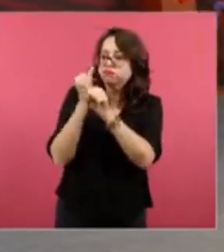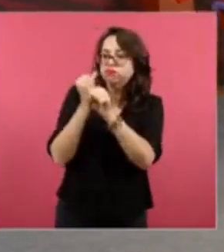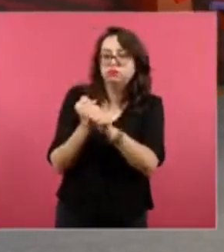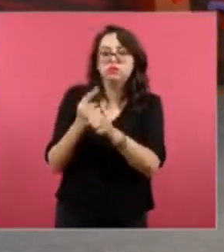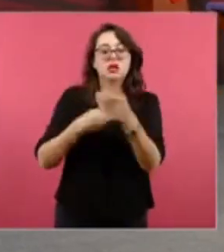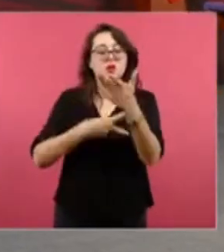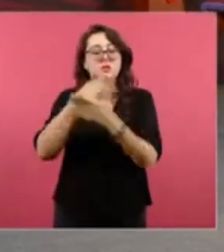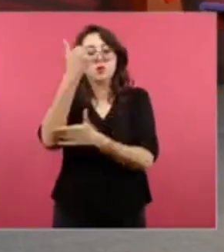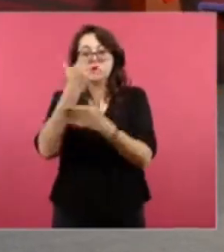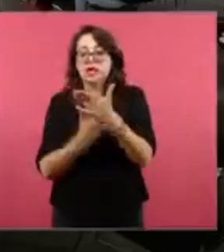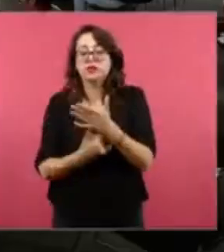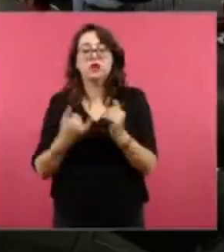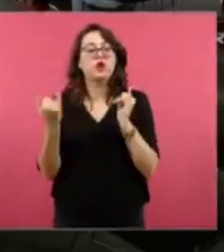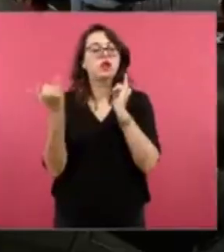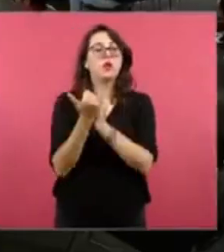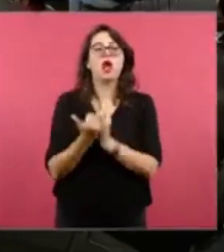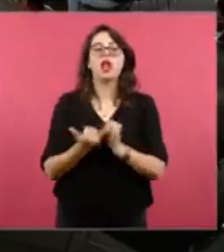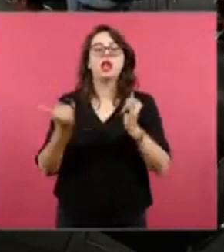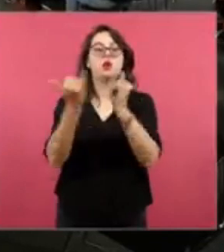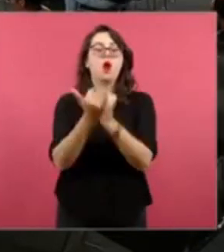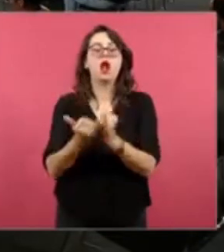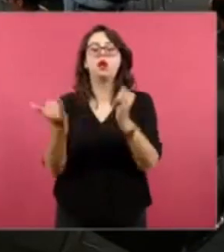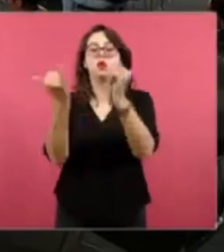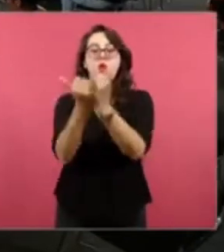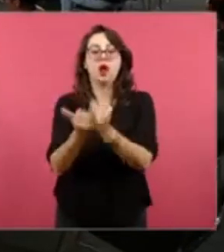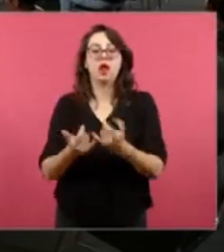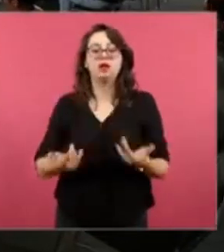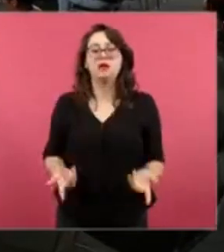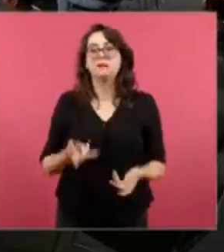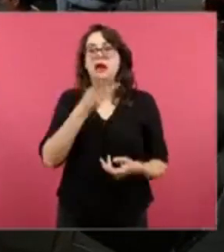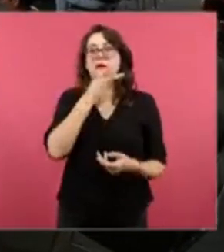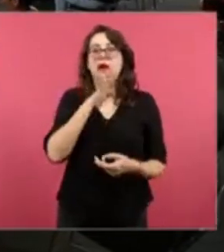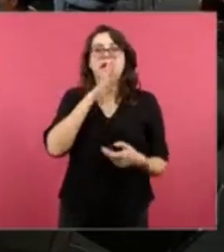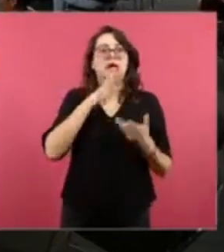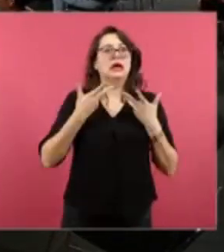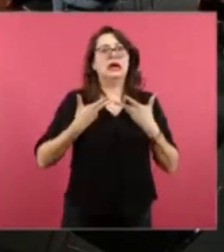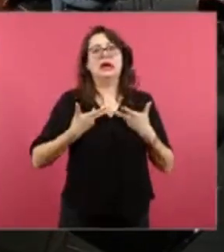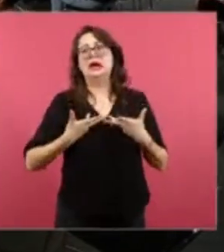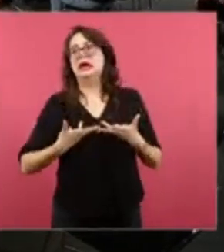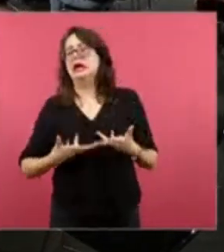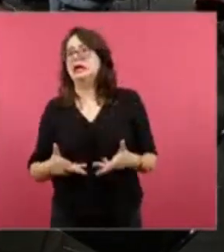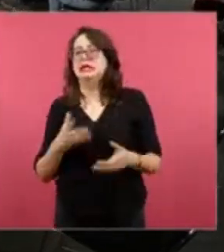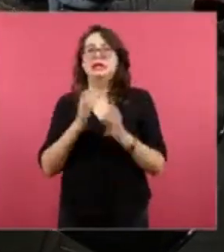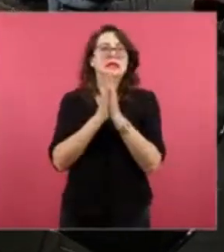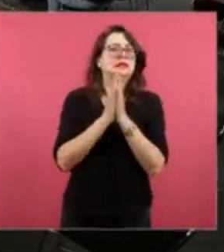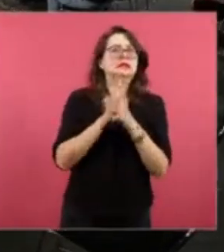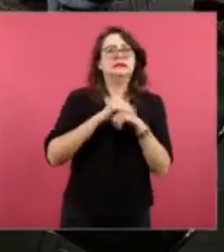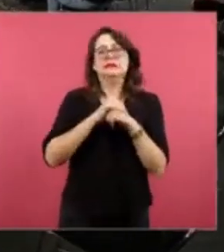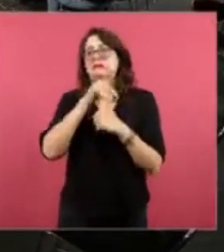los libros, es lo que buscan. No se espanten, papás. Confíen en nosotros.